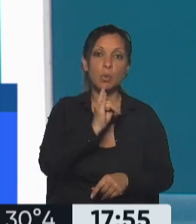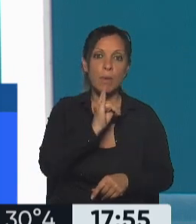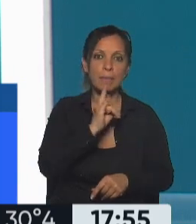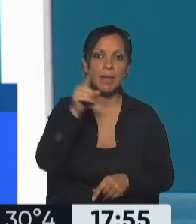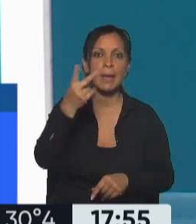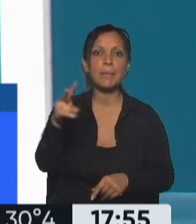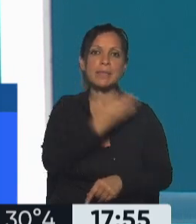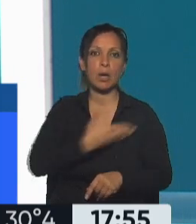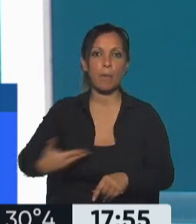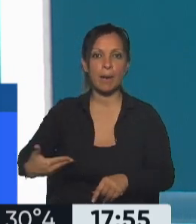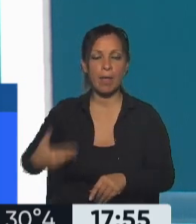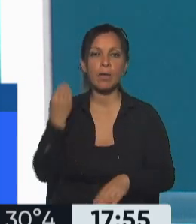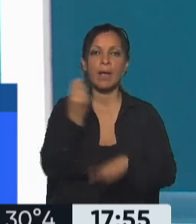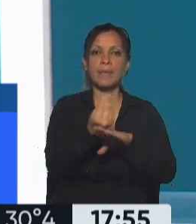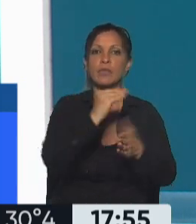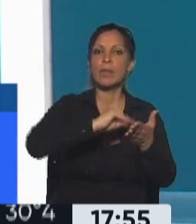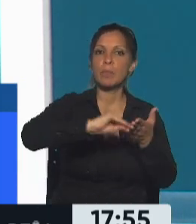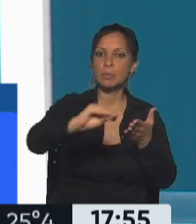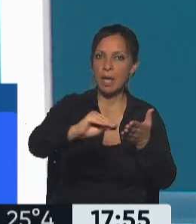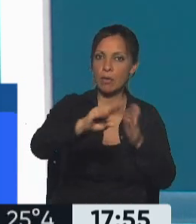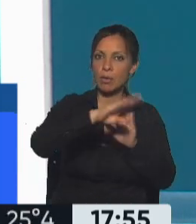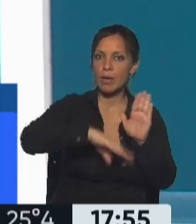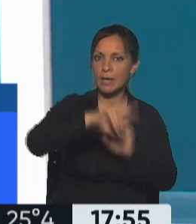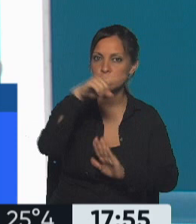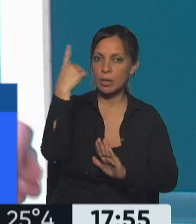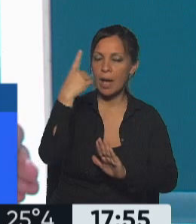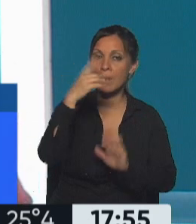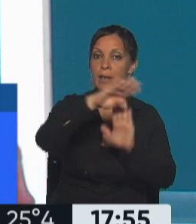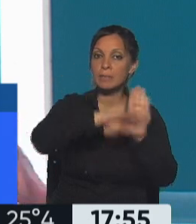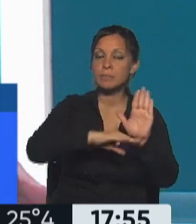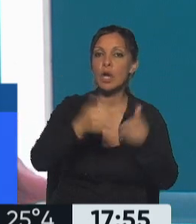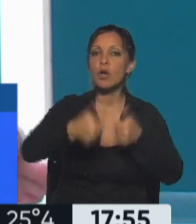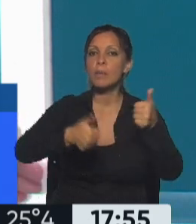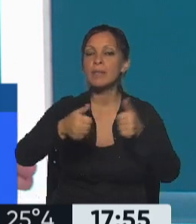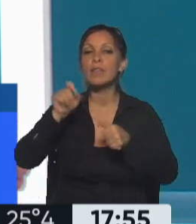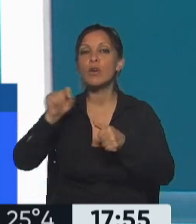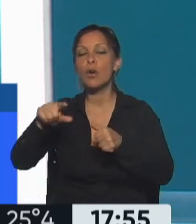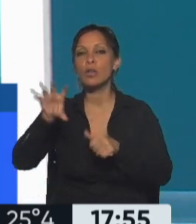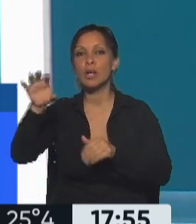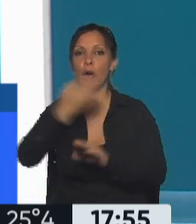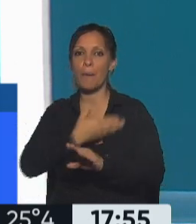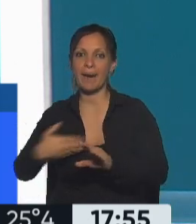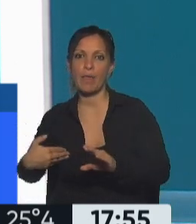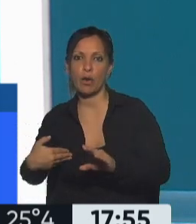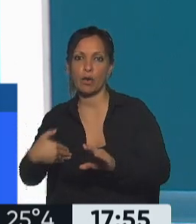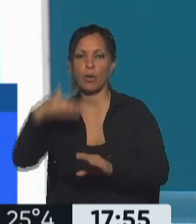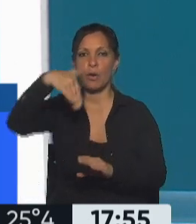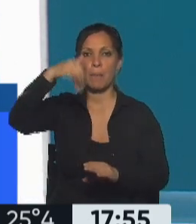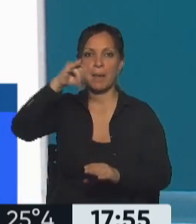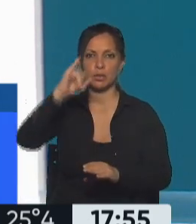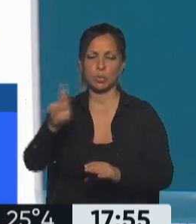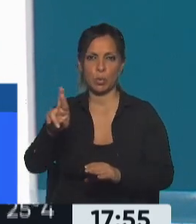vicegobernador se presenta como candidato a diputado nacional en una sí. Lista compitiendo contra la lista del gobernador. Juan Mansur, una